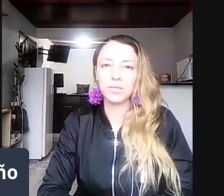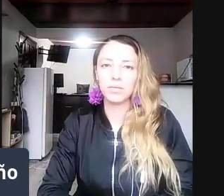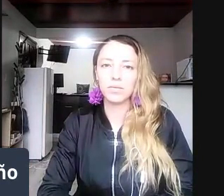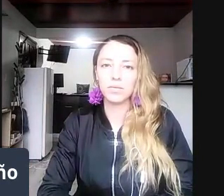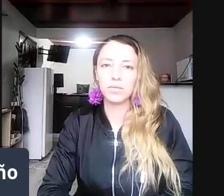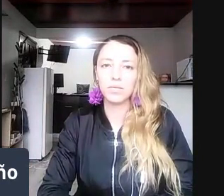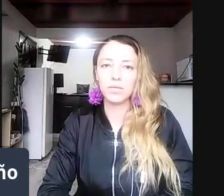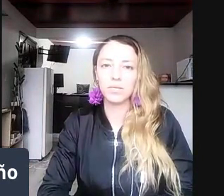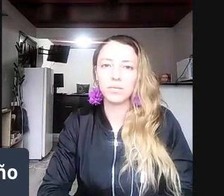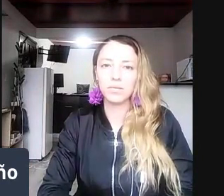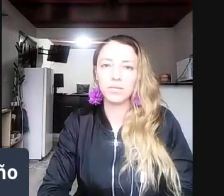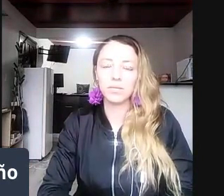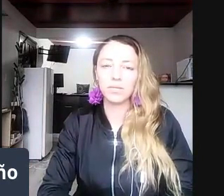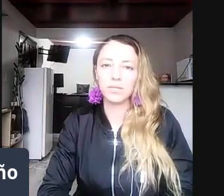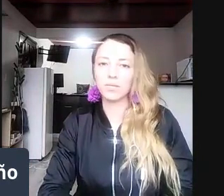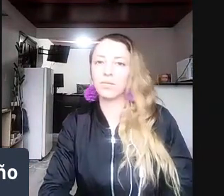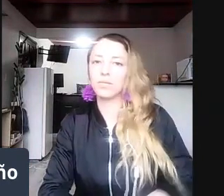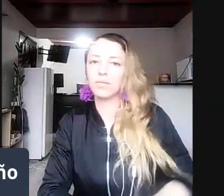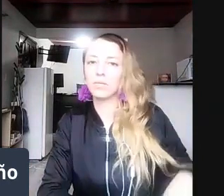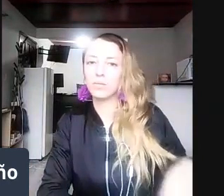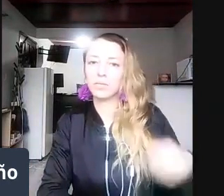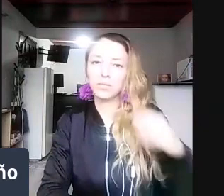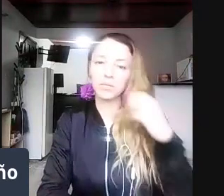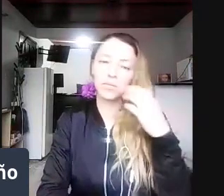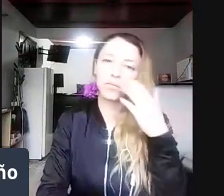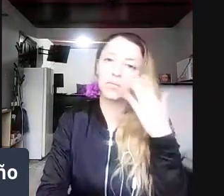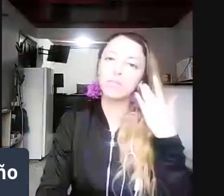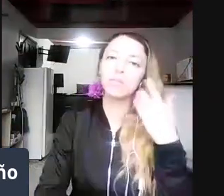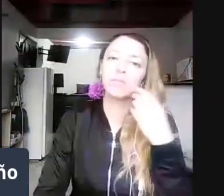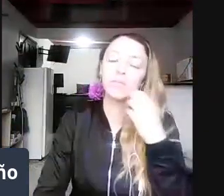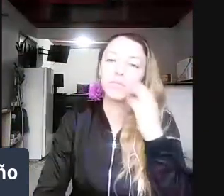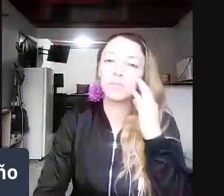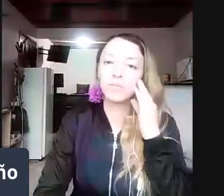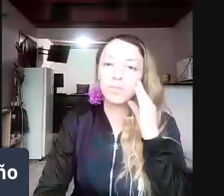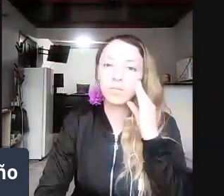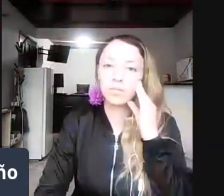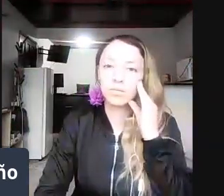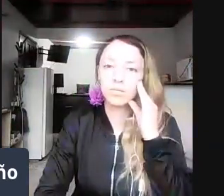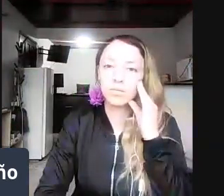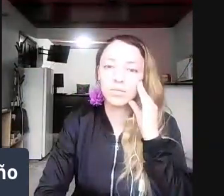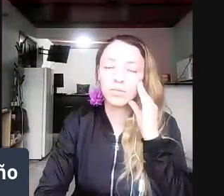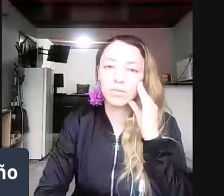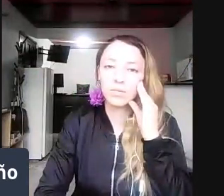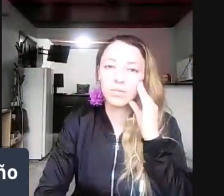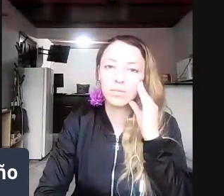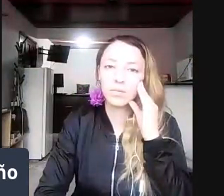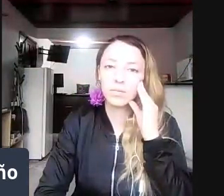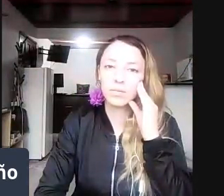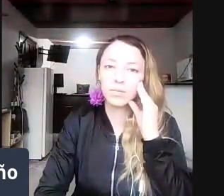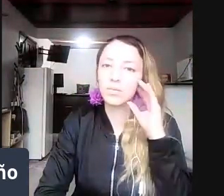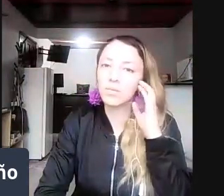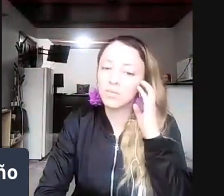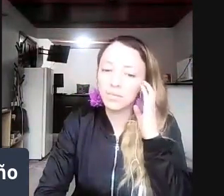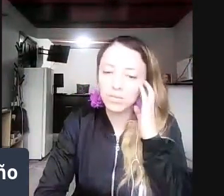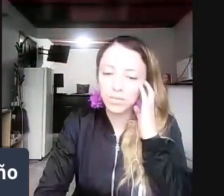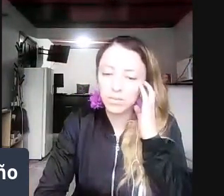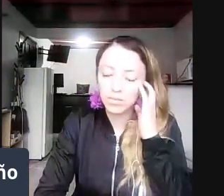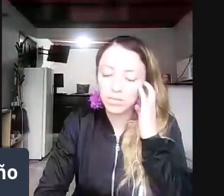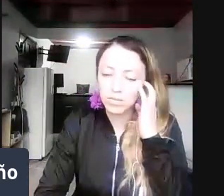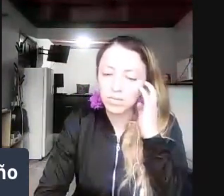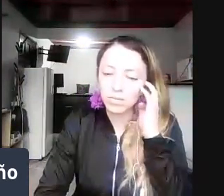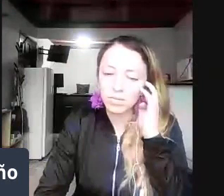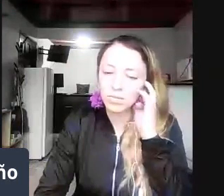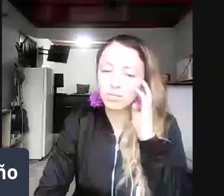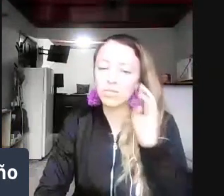que entrevistamos gente que se emboló que es le hizo volar los zapatos con el libertad en la calle entrevistamos